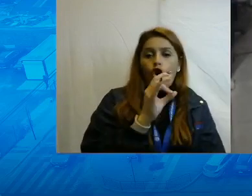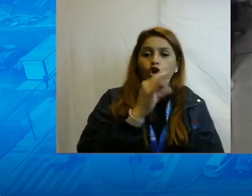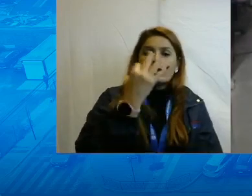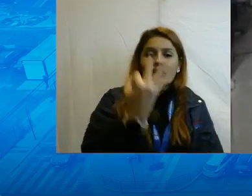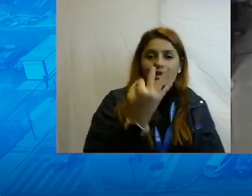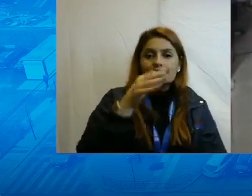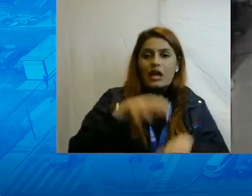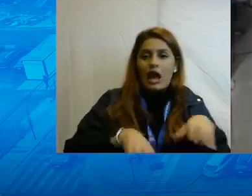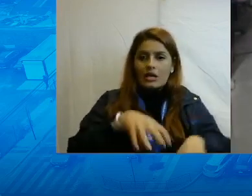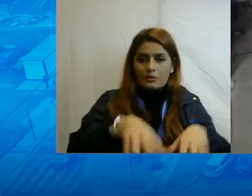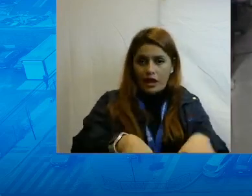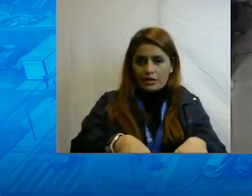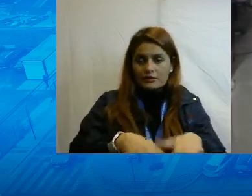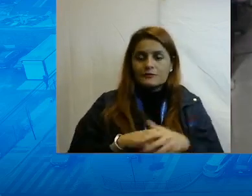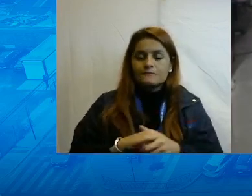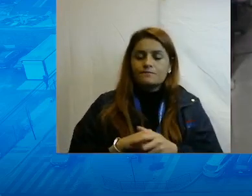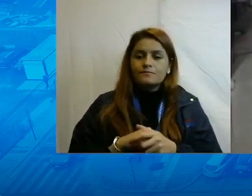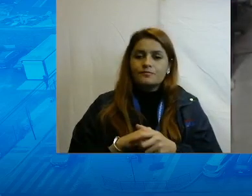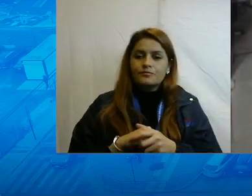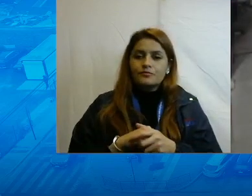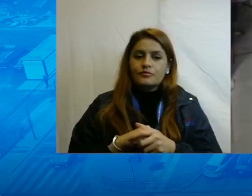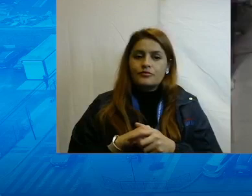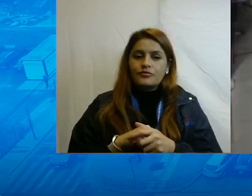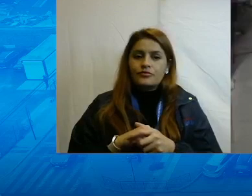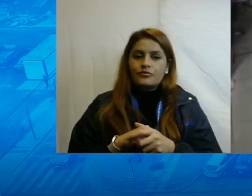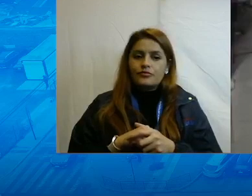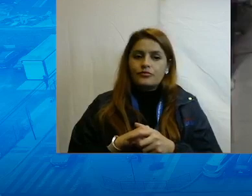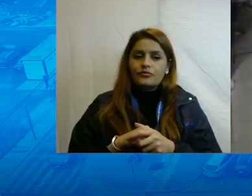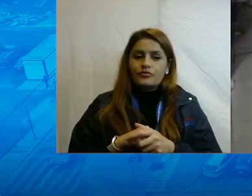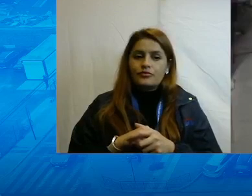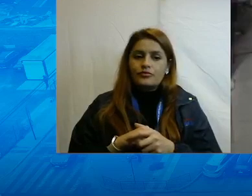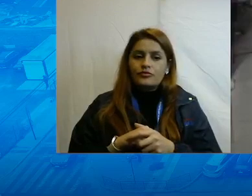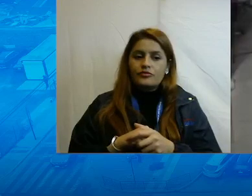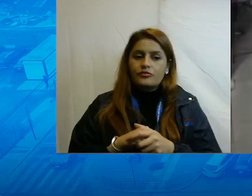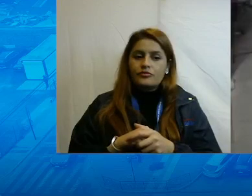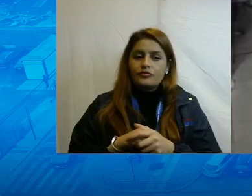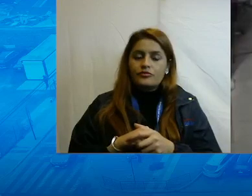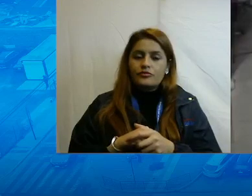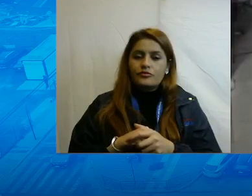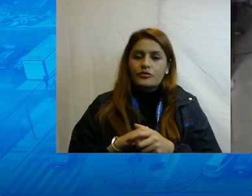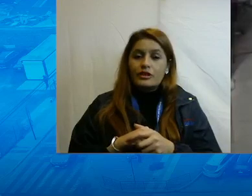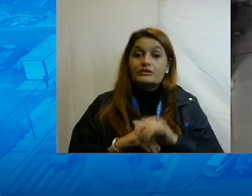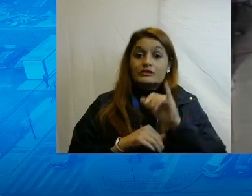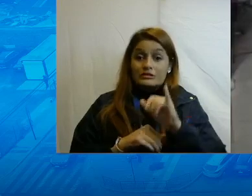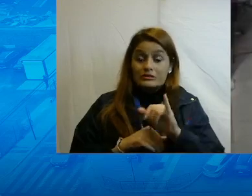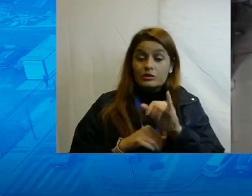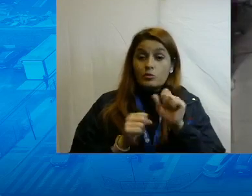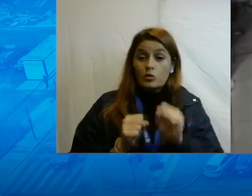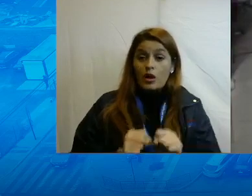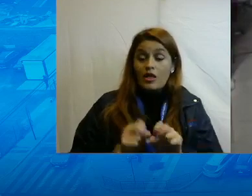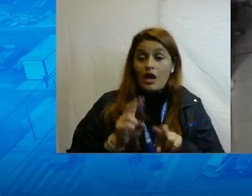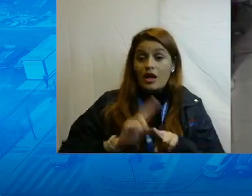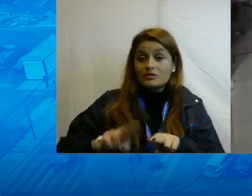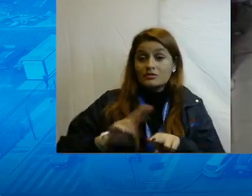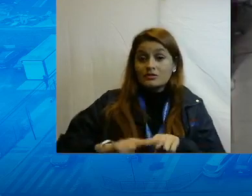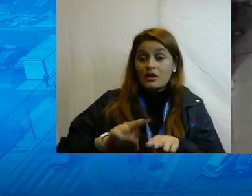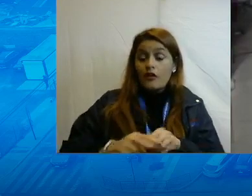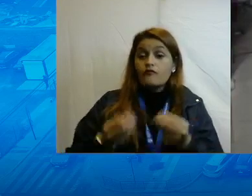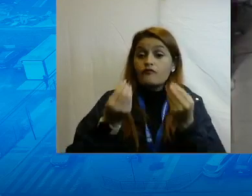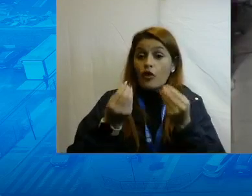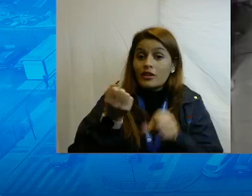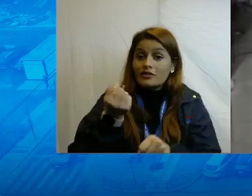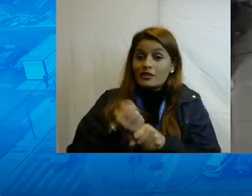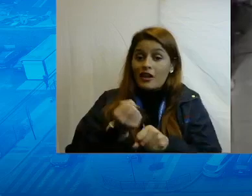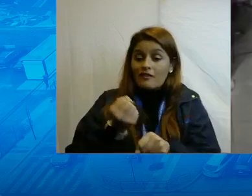mascotas. Y veamos en el sector rural. Entonces, si bien se ha hecho un buen trabajo